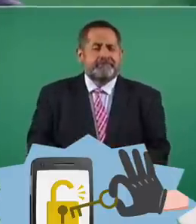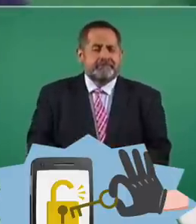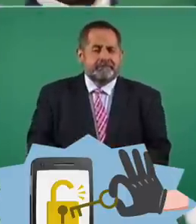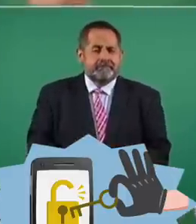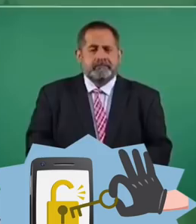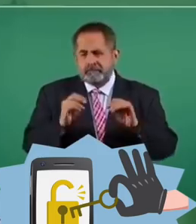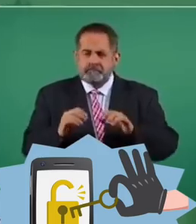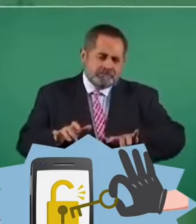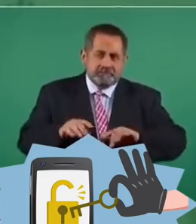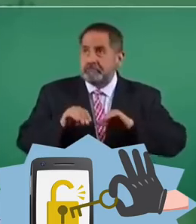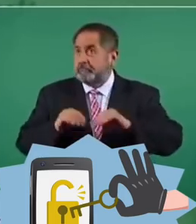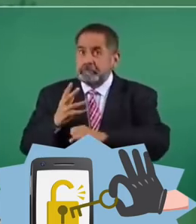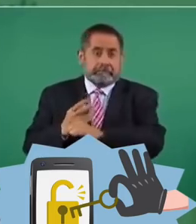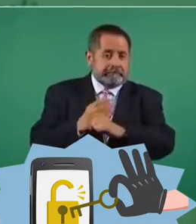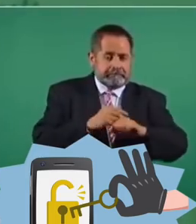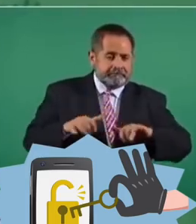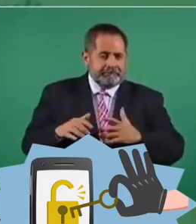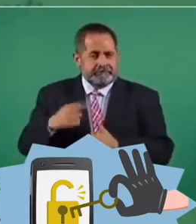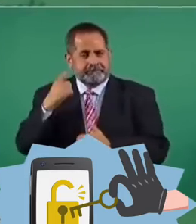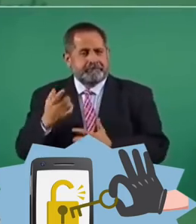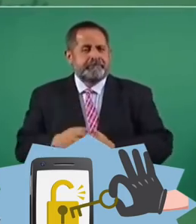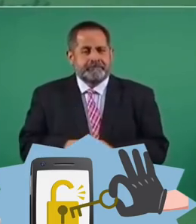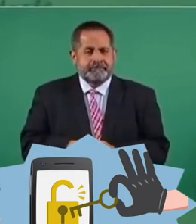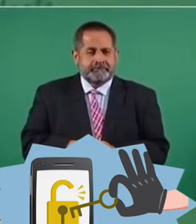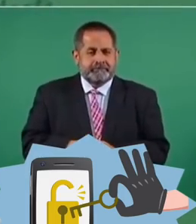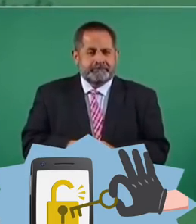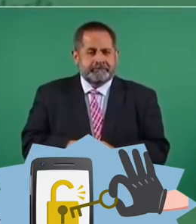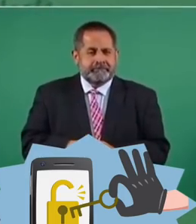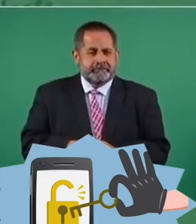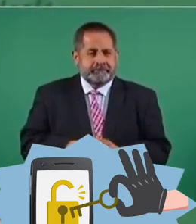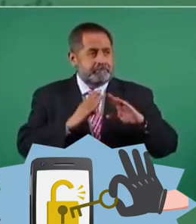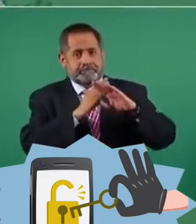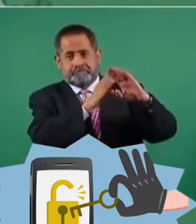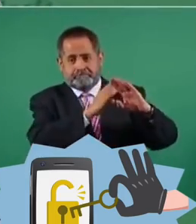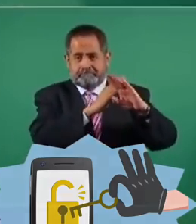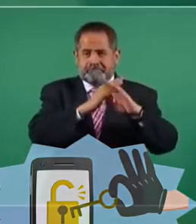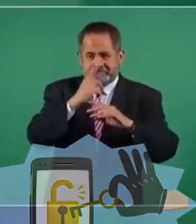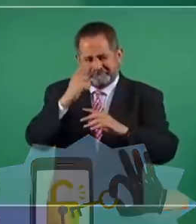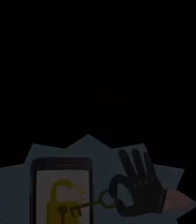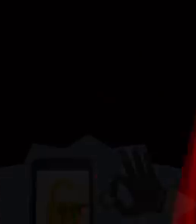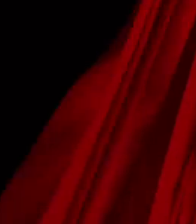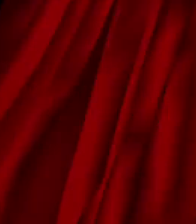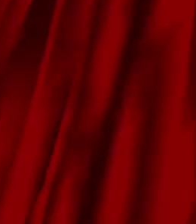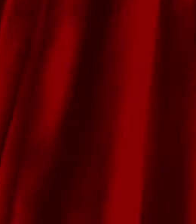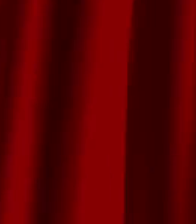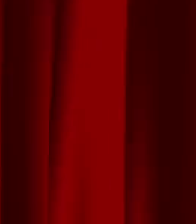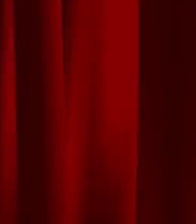o desarrollar toda una tecnología para que no puedan escuchar.